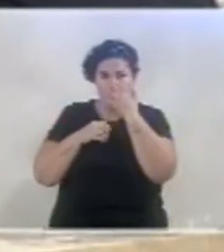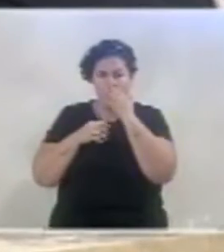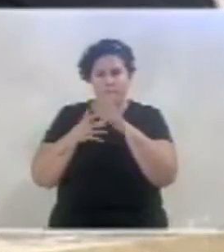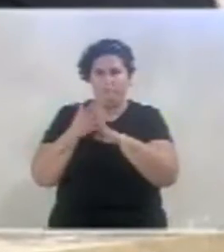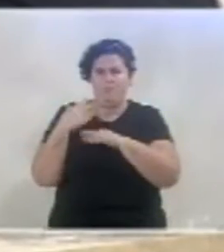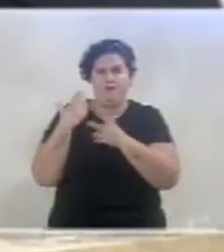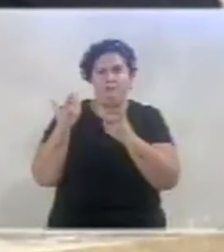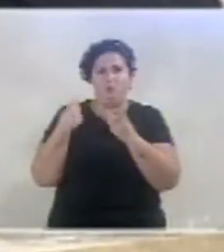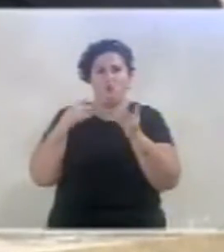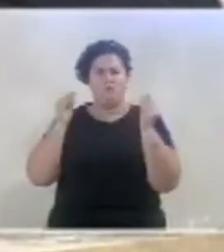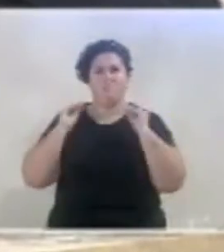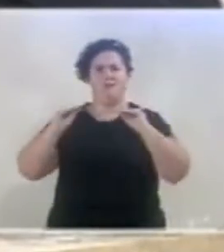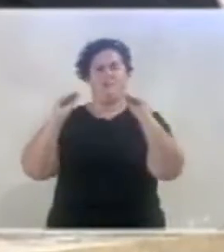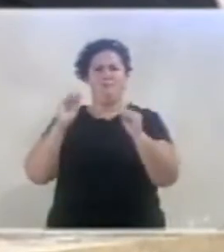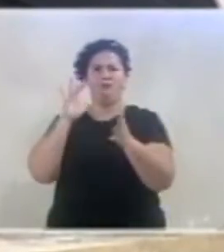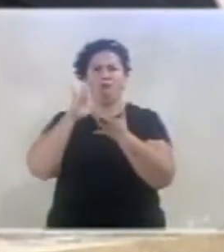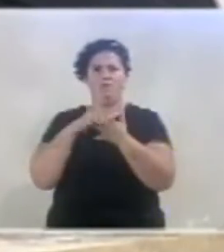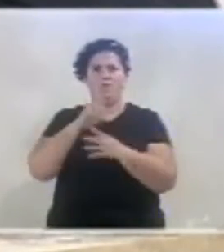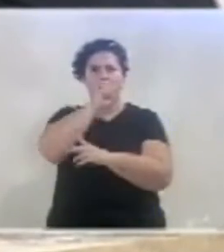luces rojas que después de